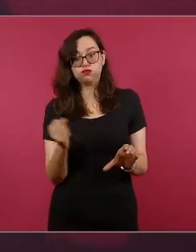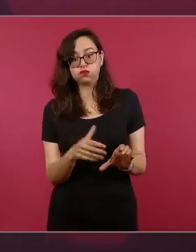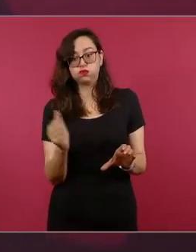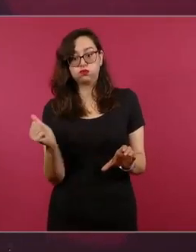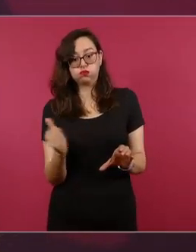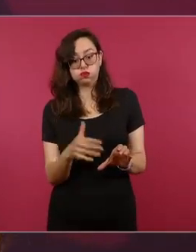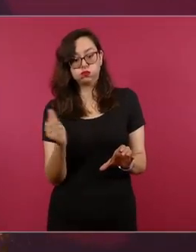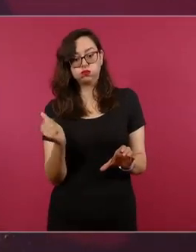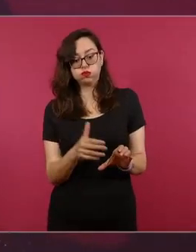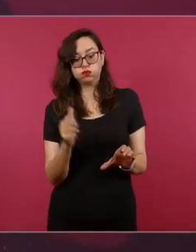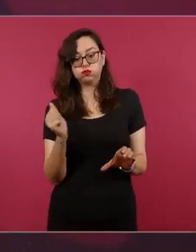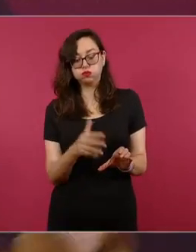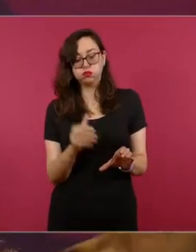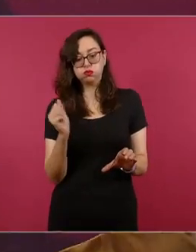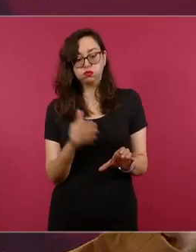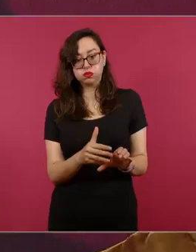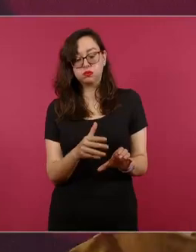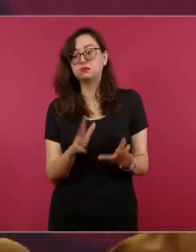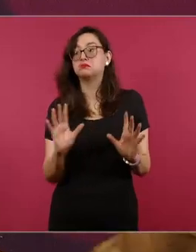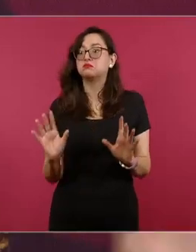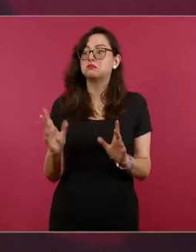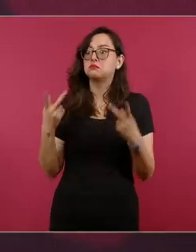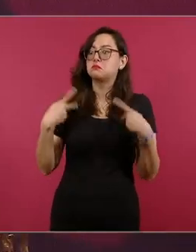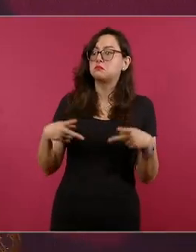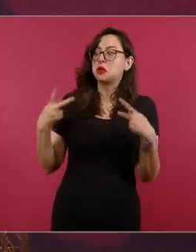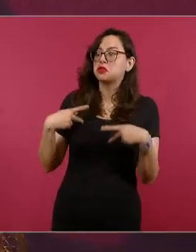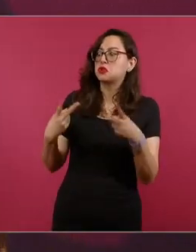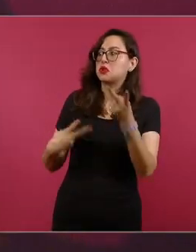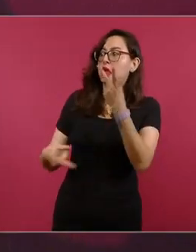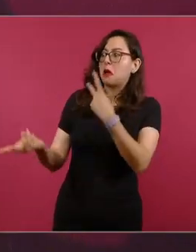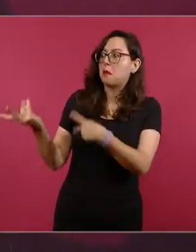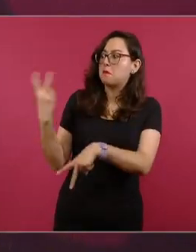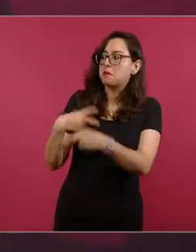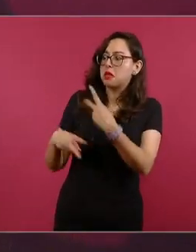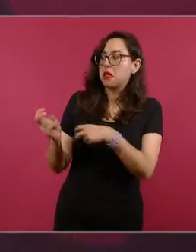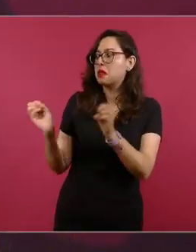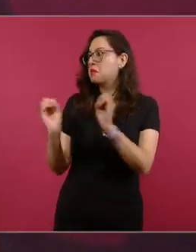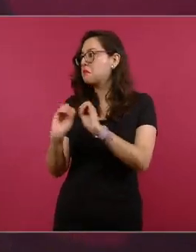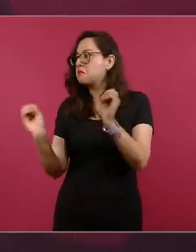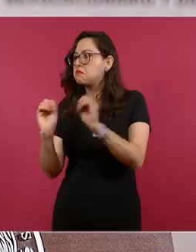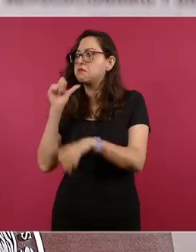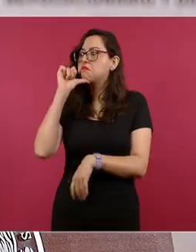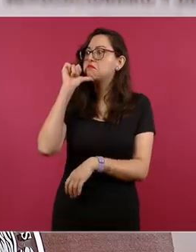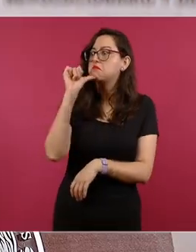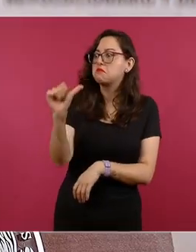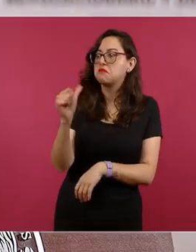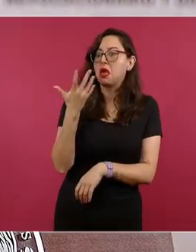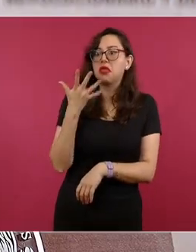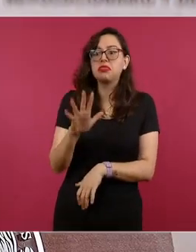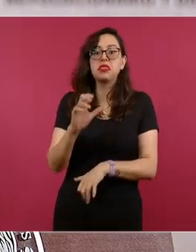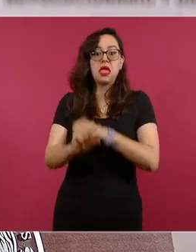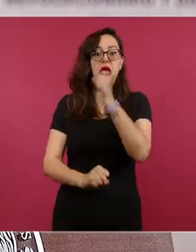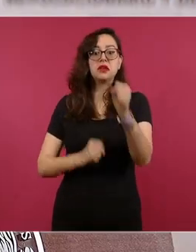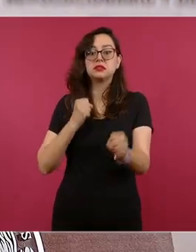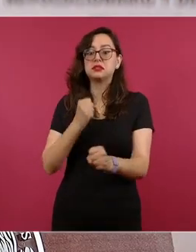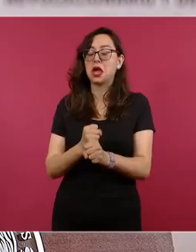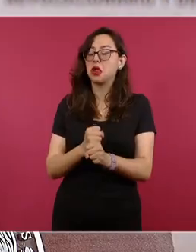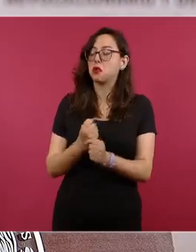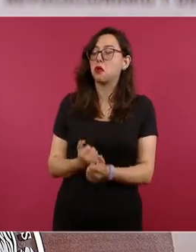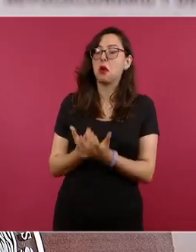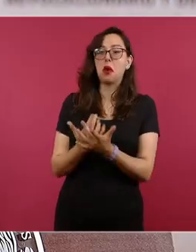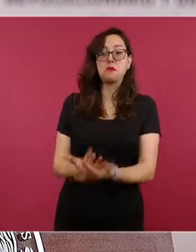Hoy la ley del Issste, no del IMSS, porque en el caso del IMSS se reformó en 2020, en el caso del Issste aún no se había